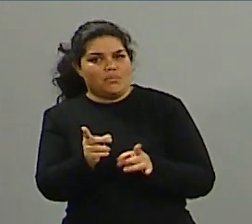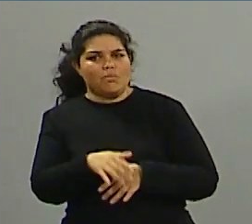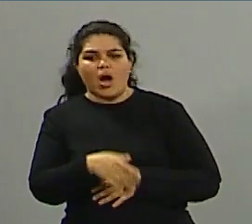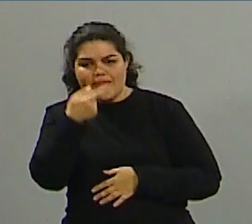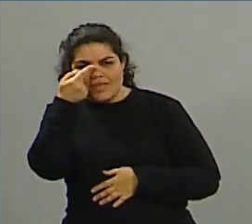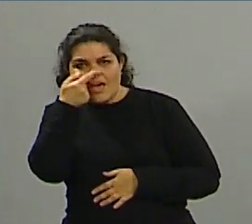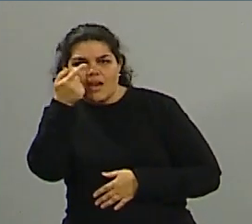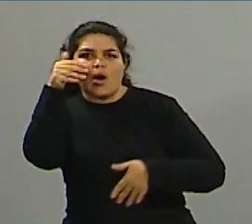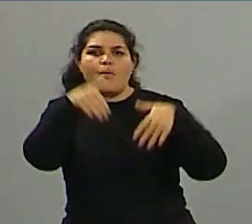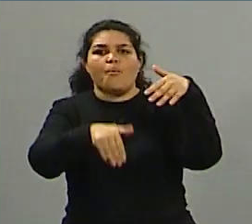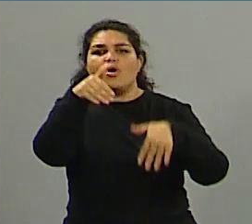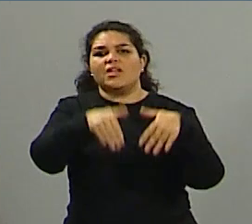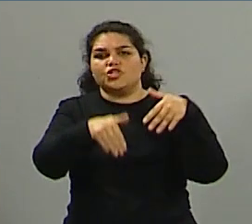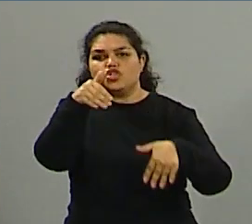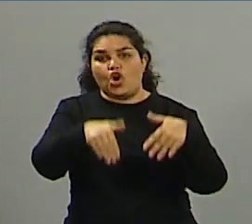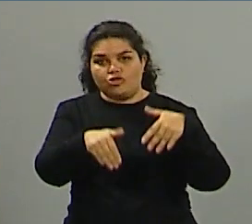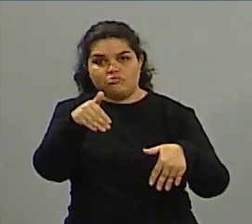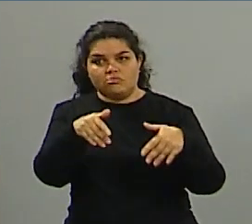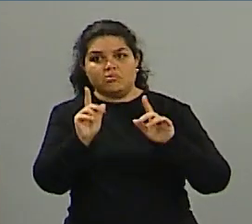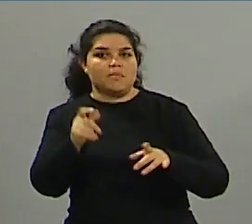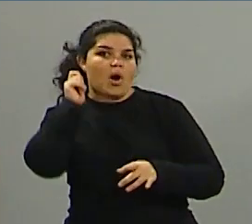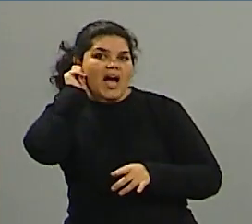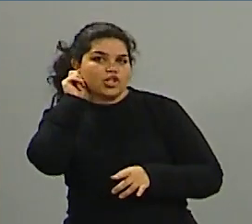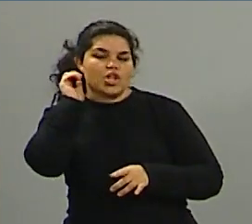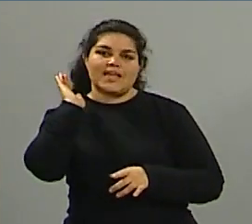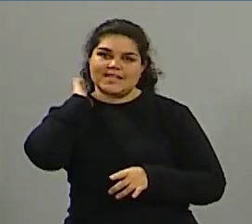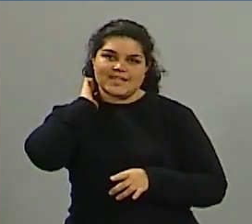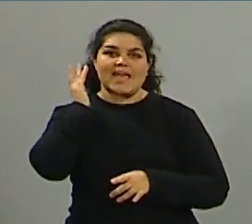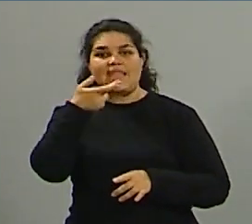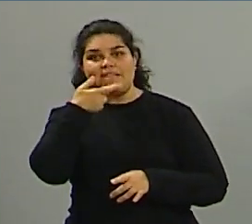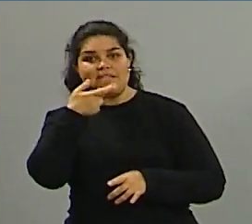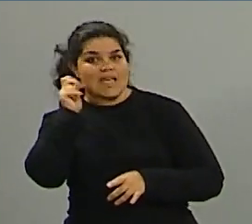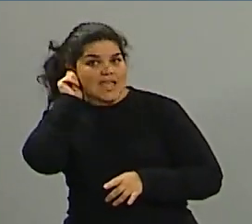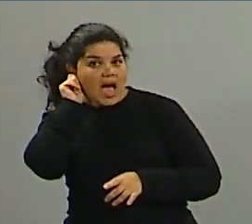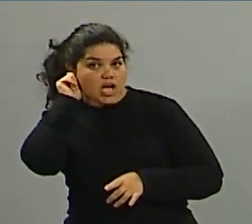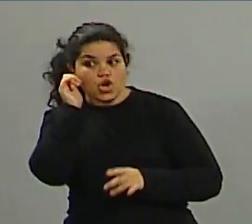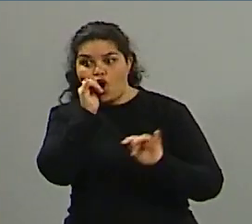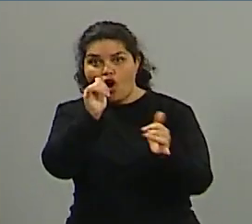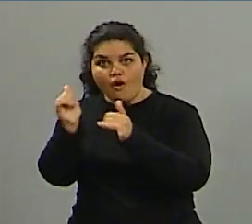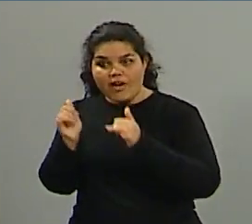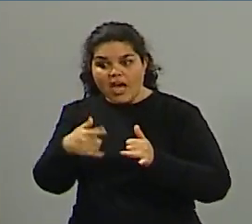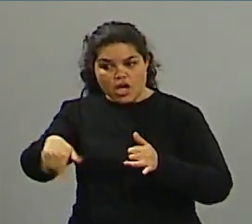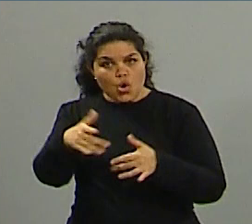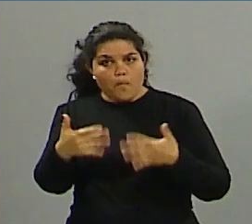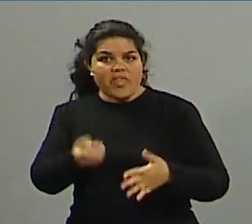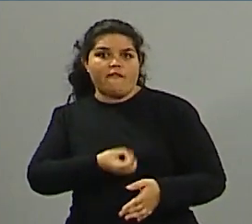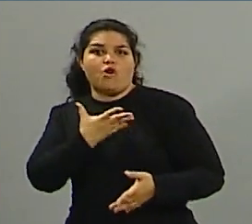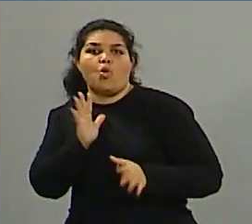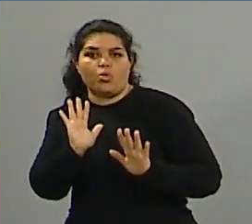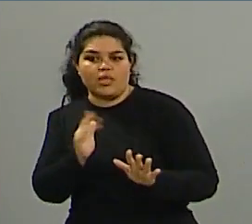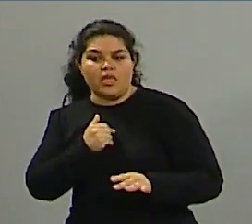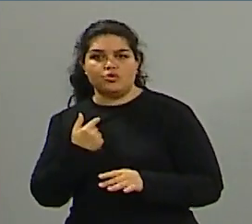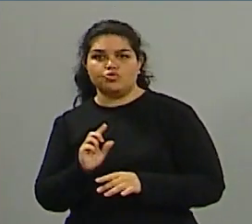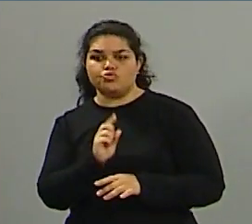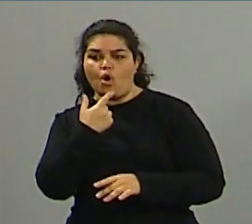chicos de 16 y 17 años pueden votar de manera opcional. ¿Cuál es justamente la visión que has tenido vos a lo largo